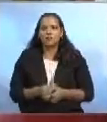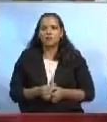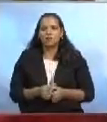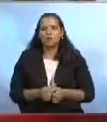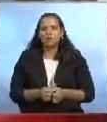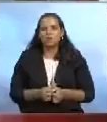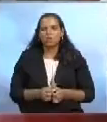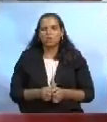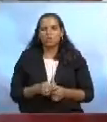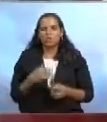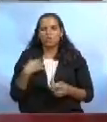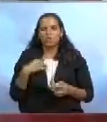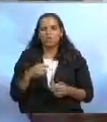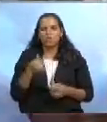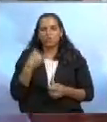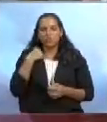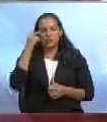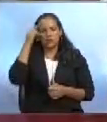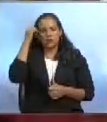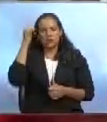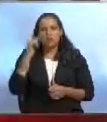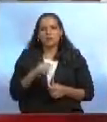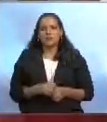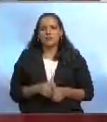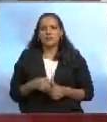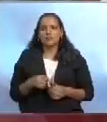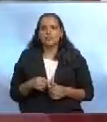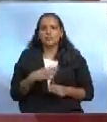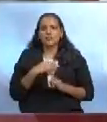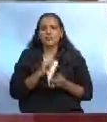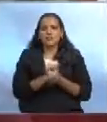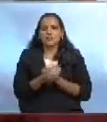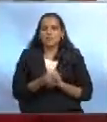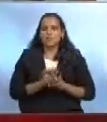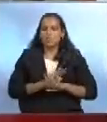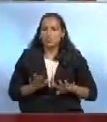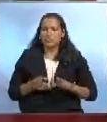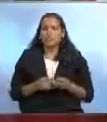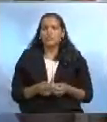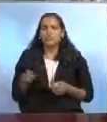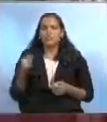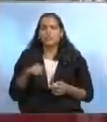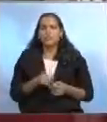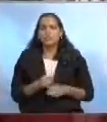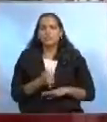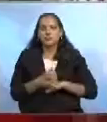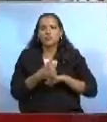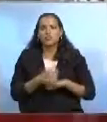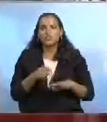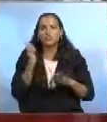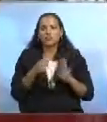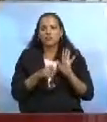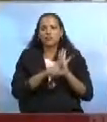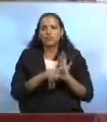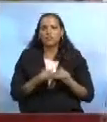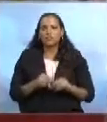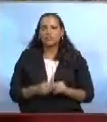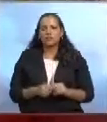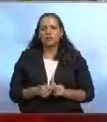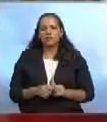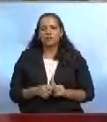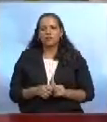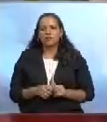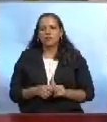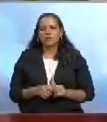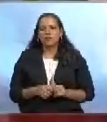inconvenientes en la vida, y yo pienso que él los va a solucionar y va a hacer frente de la Cámara de Comercio. Sus abogados seguirán el proceso